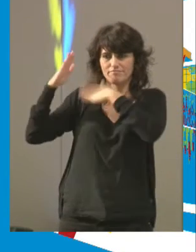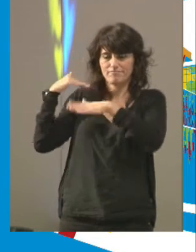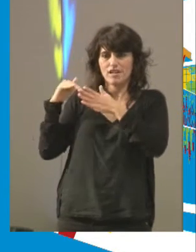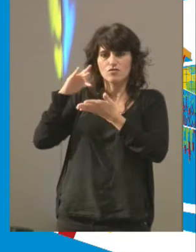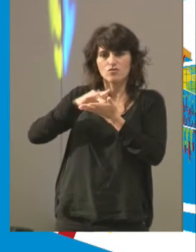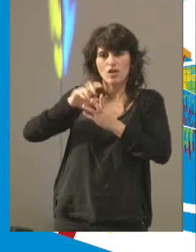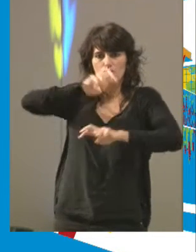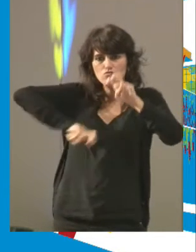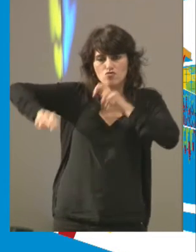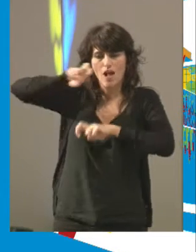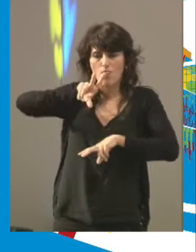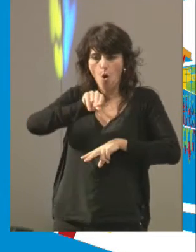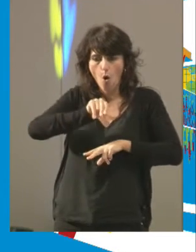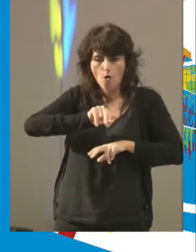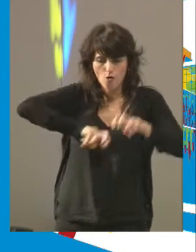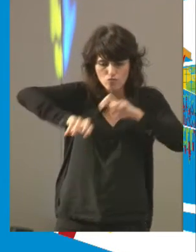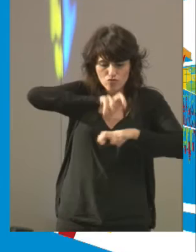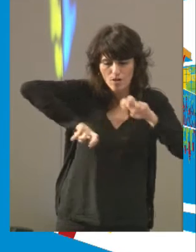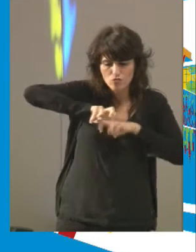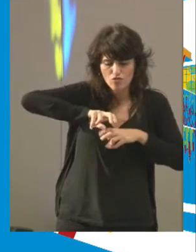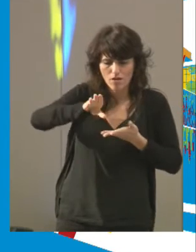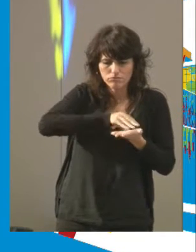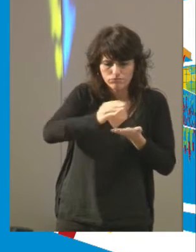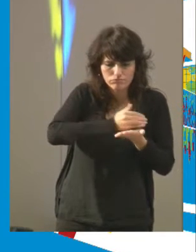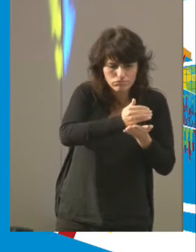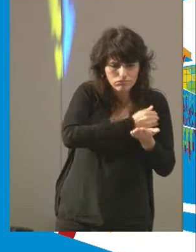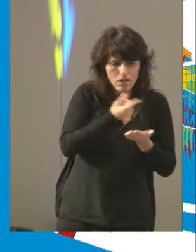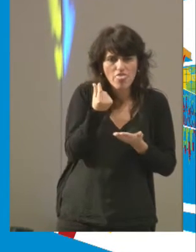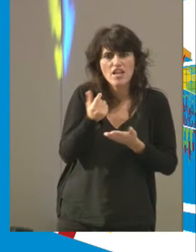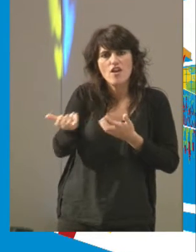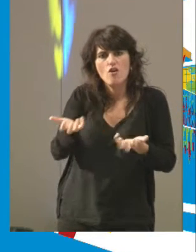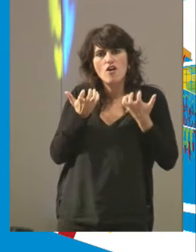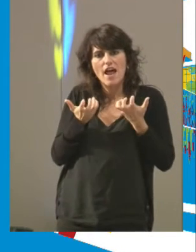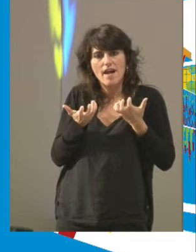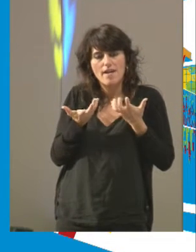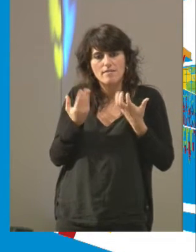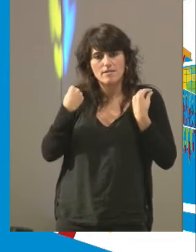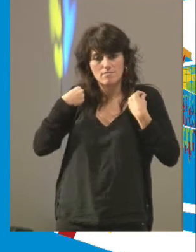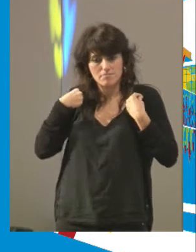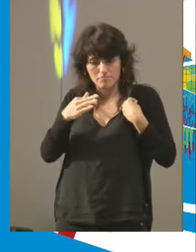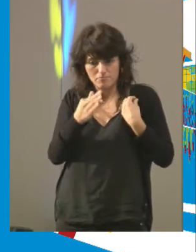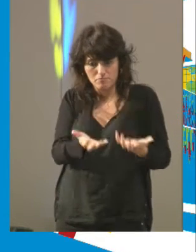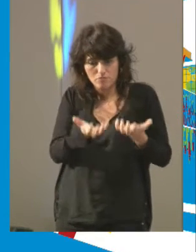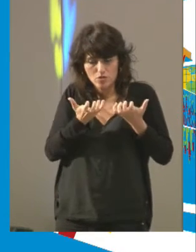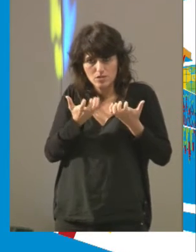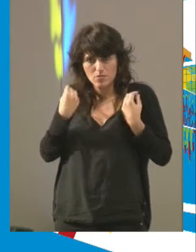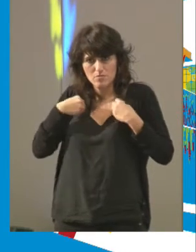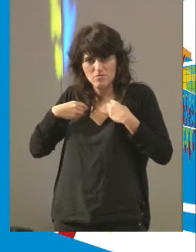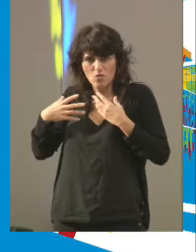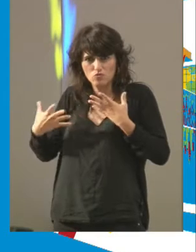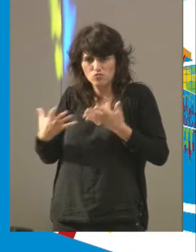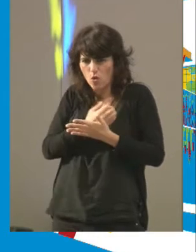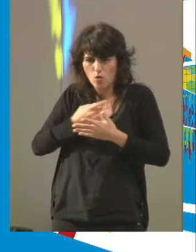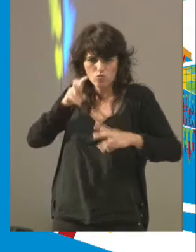buscando oro. Y quien ganó dinero, quien sacó beneficio de todo ese hallazgo del